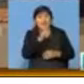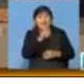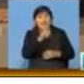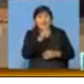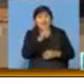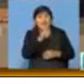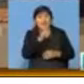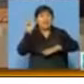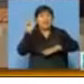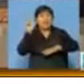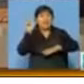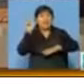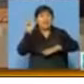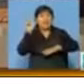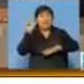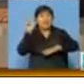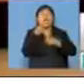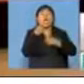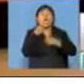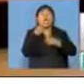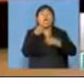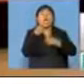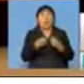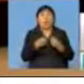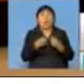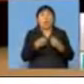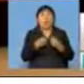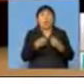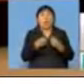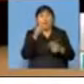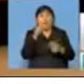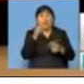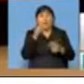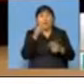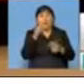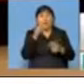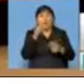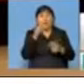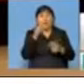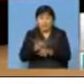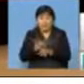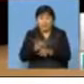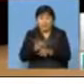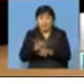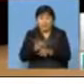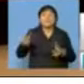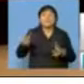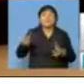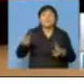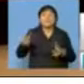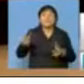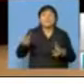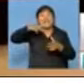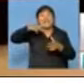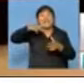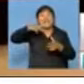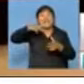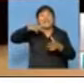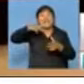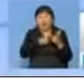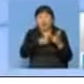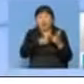emergencia fitosanitaria declarada por SENASA, lo que está haciendo el Ministerio de Producción y el Gobierno de la provincia es acompañar las acciones de coordinación